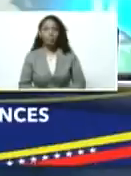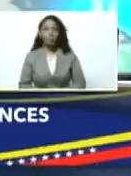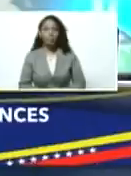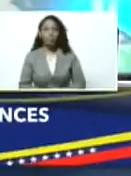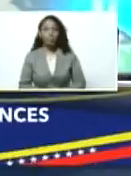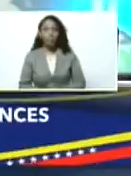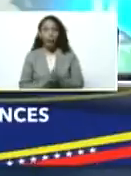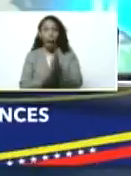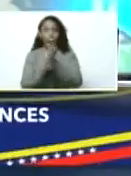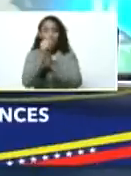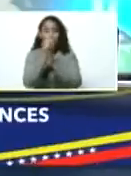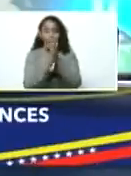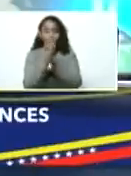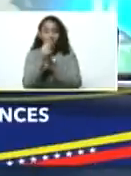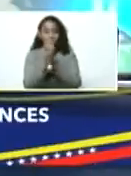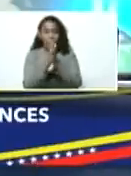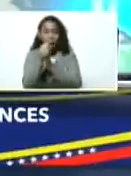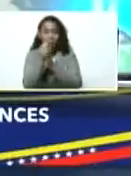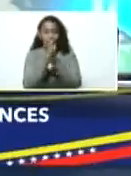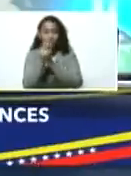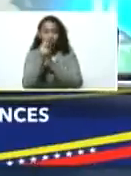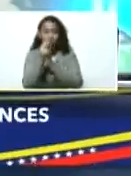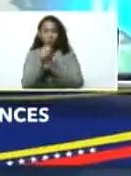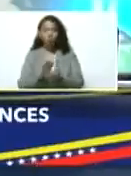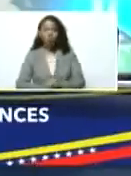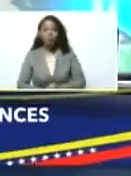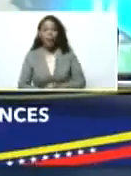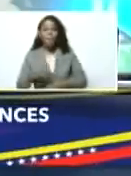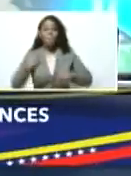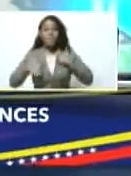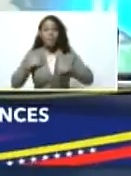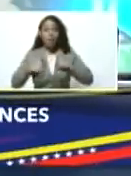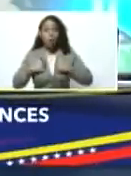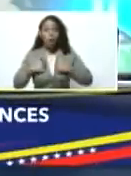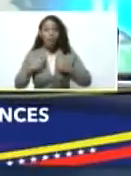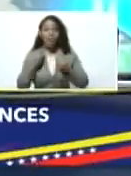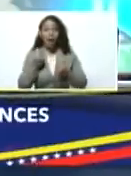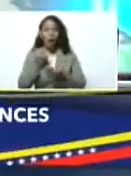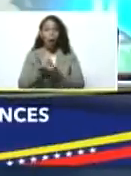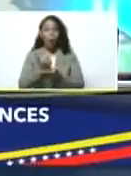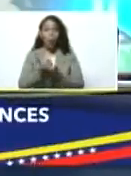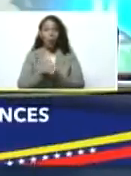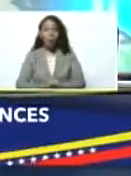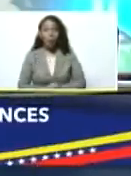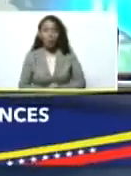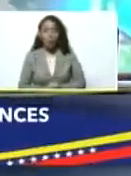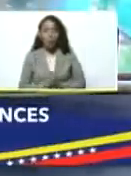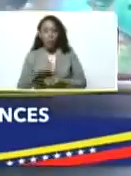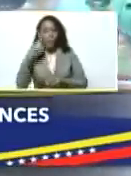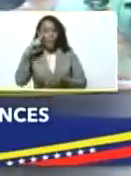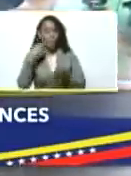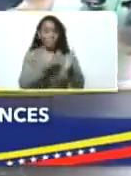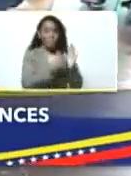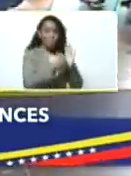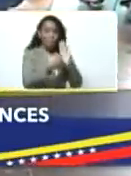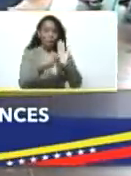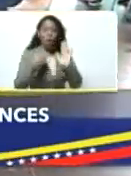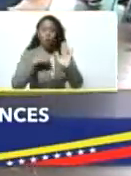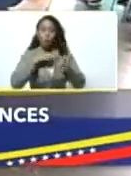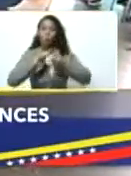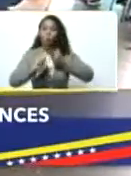de emprendimiento, miércoles de economía. Vamos a mostrar cosas bonitas